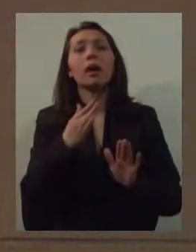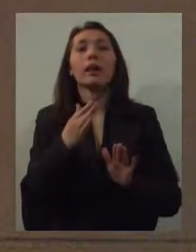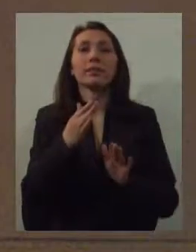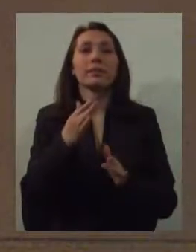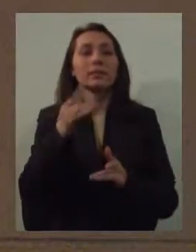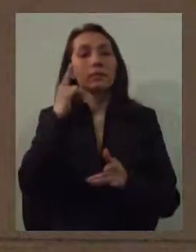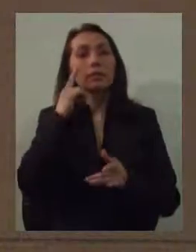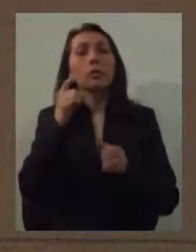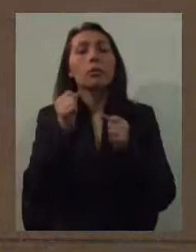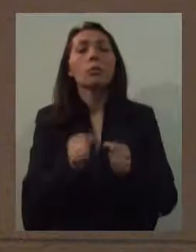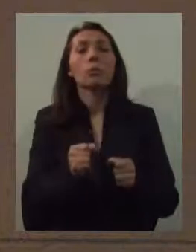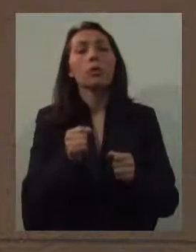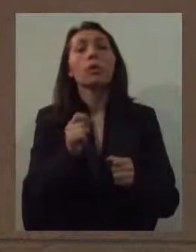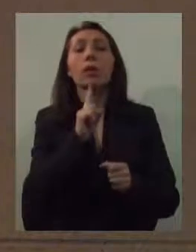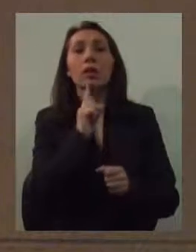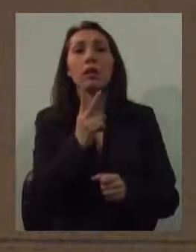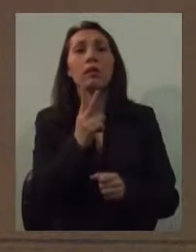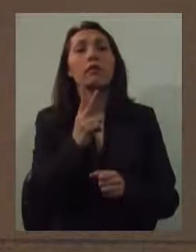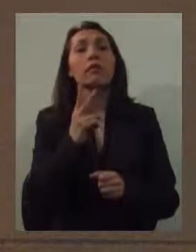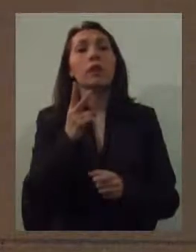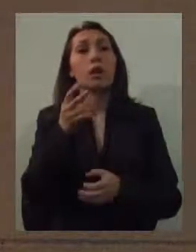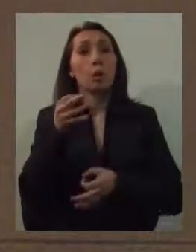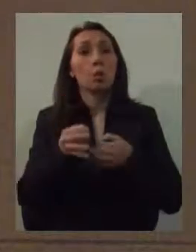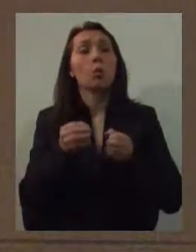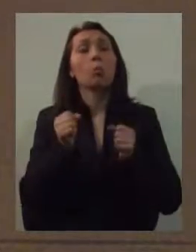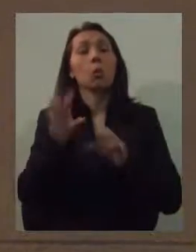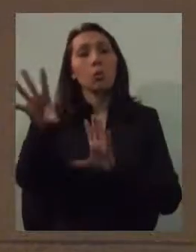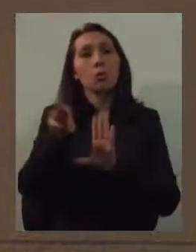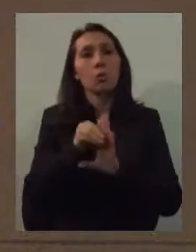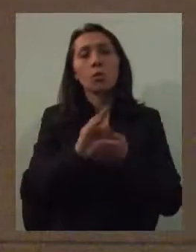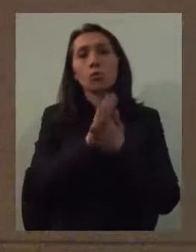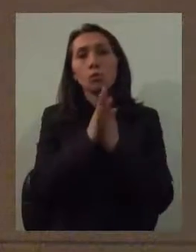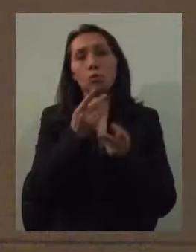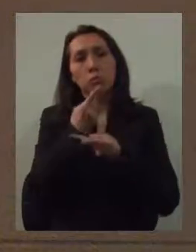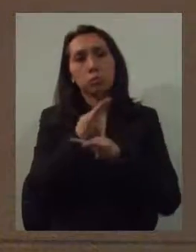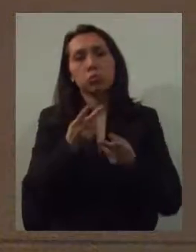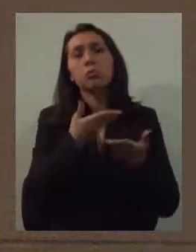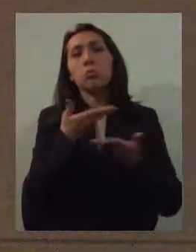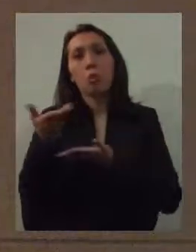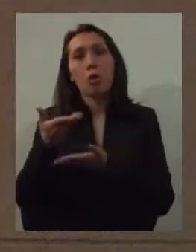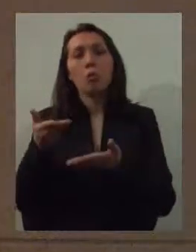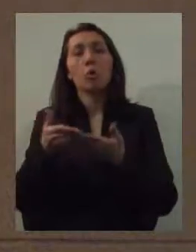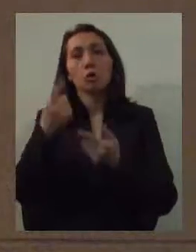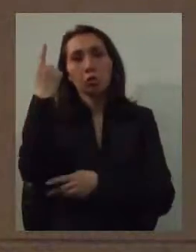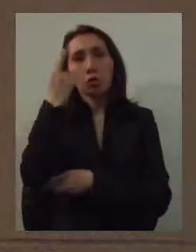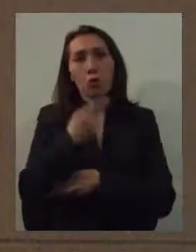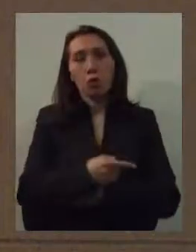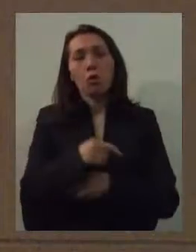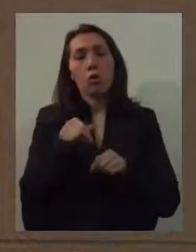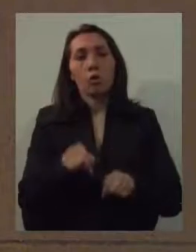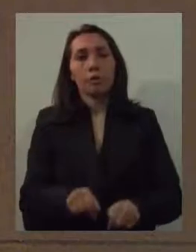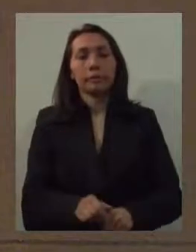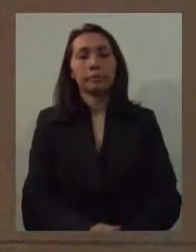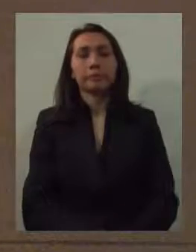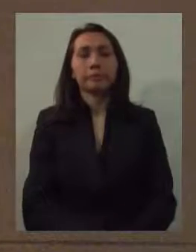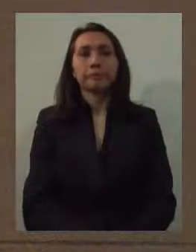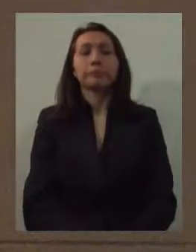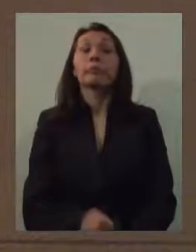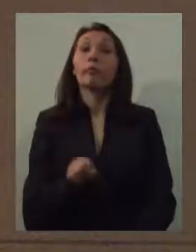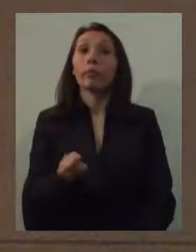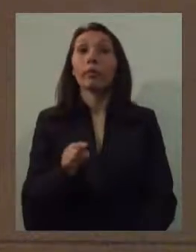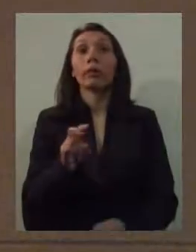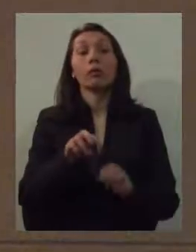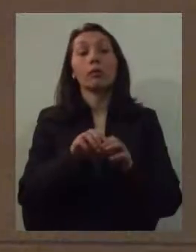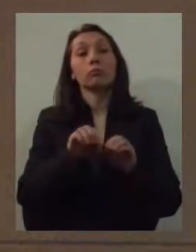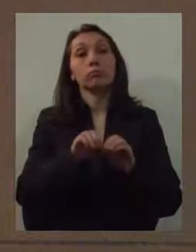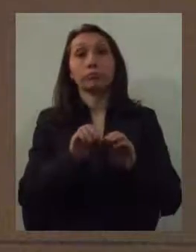canal de televisión del Poder Judicial para que puedan guardar, archivar y también compartir todas las exposiciones que hemos tenido durante toda esta jornada. El panel